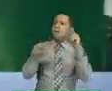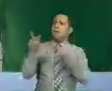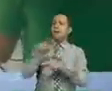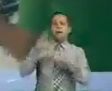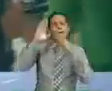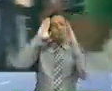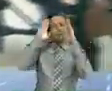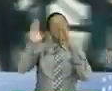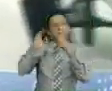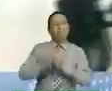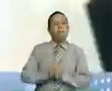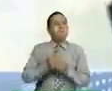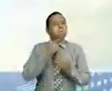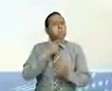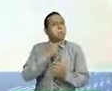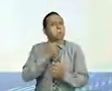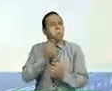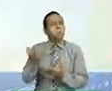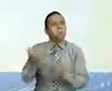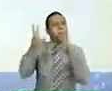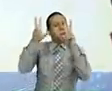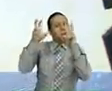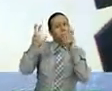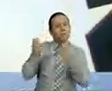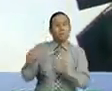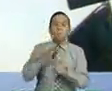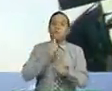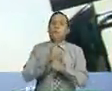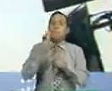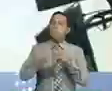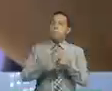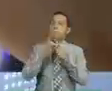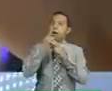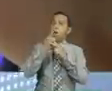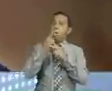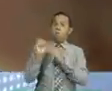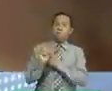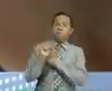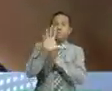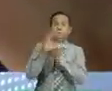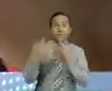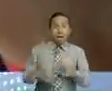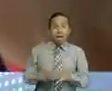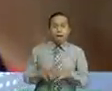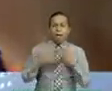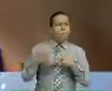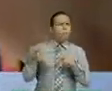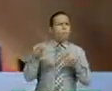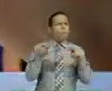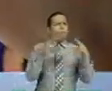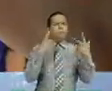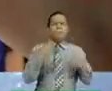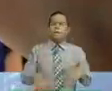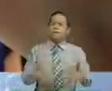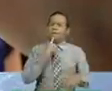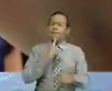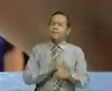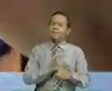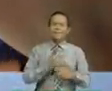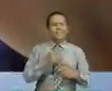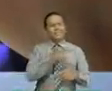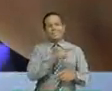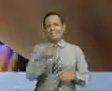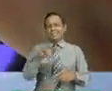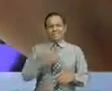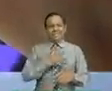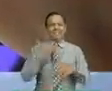nuestro contenido, como dices es el primer programa pero ya pudimos ver resultados y sí, nos pone muy contentos